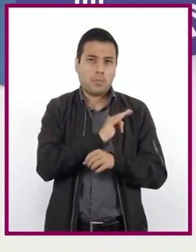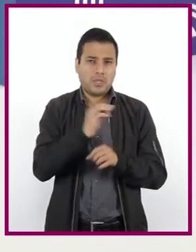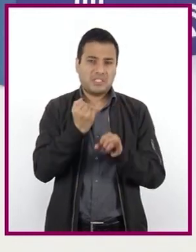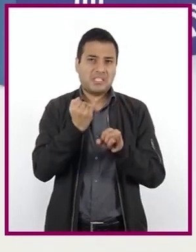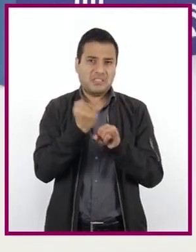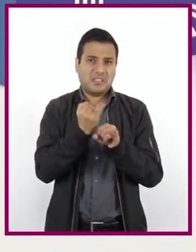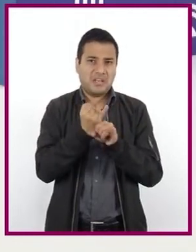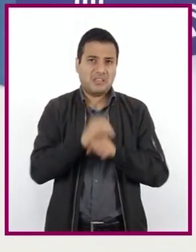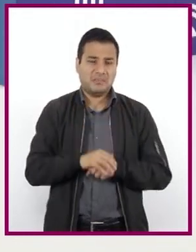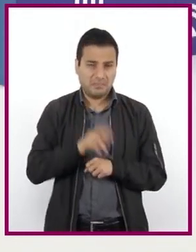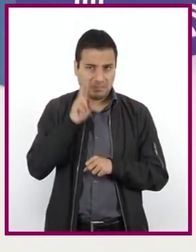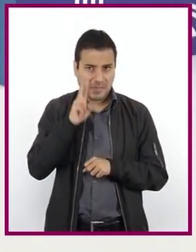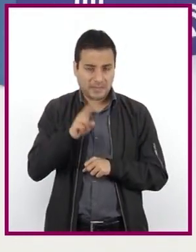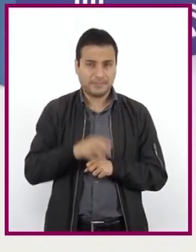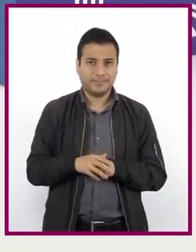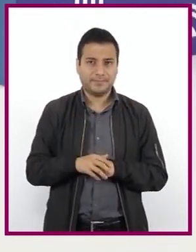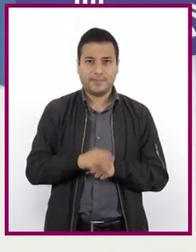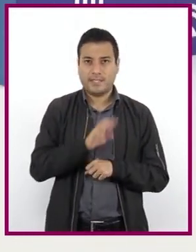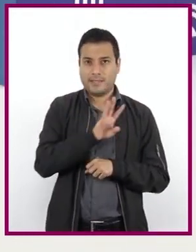electrónica en